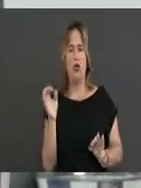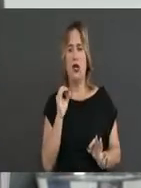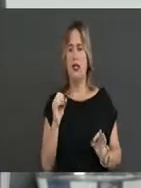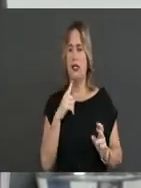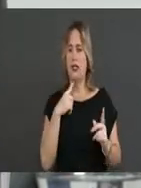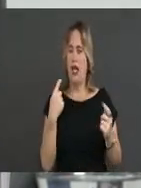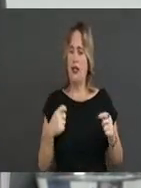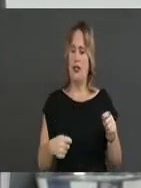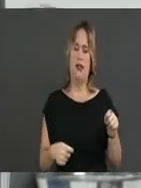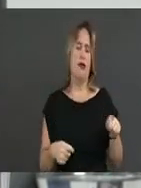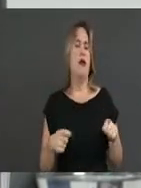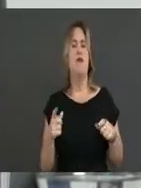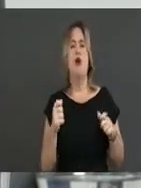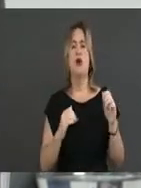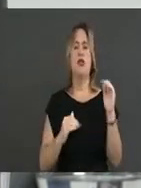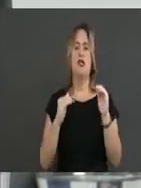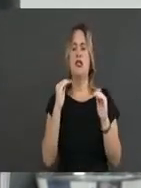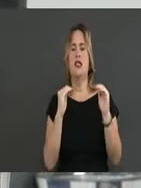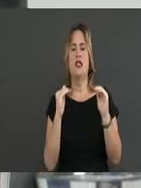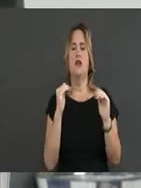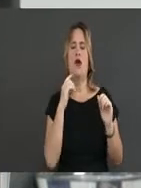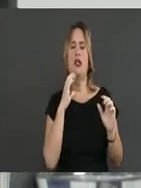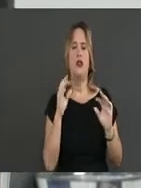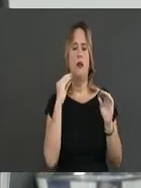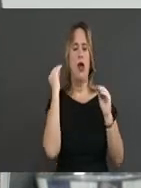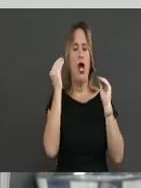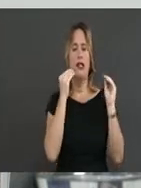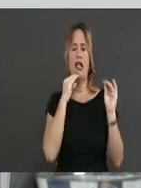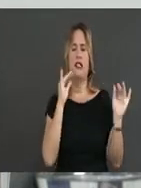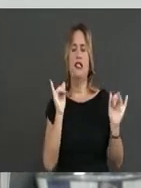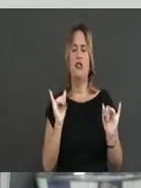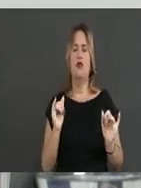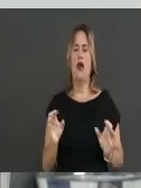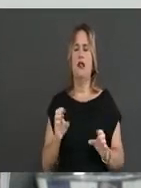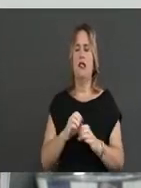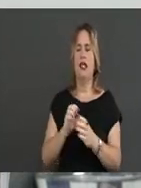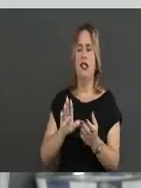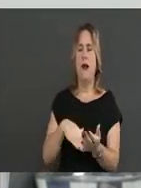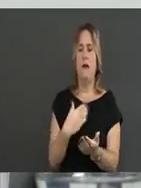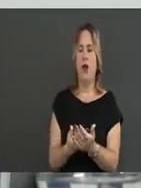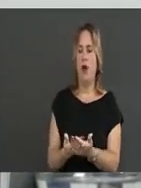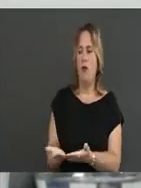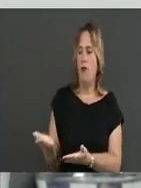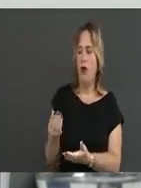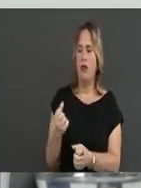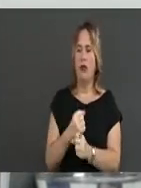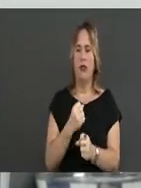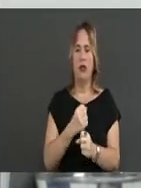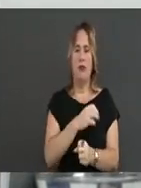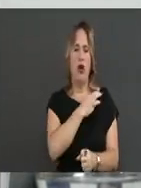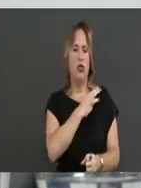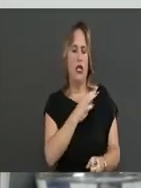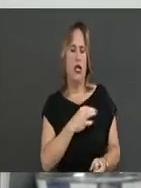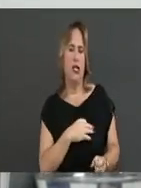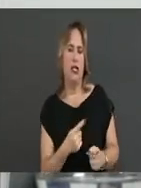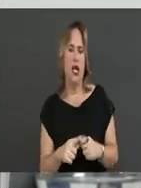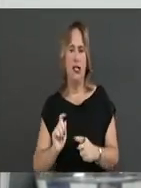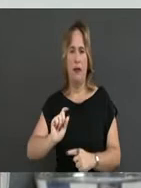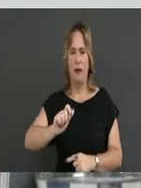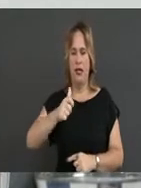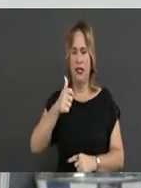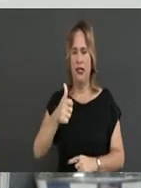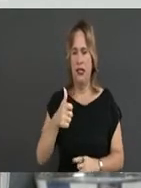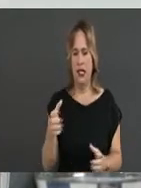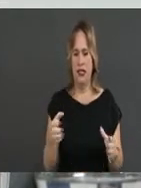que jugar, porque estábamos evaluando también desde las propuestas, el papel del delegado, el papel del presidente